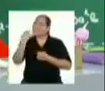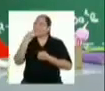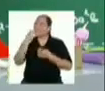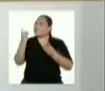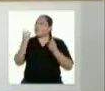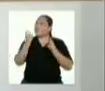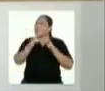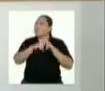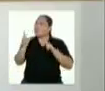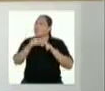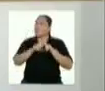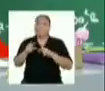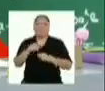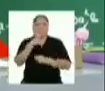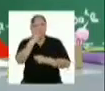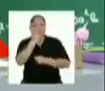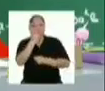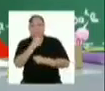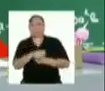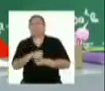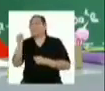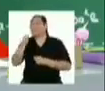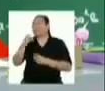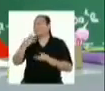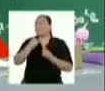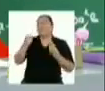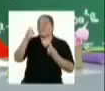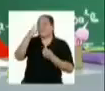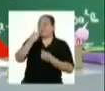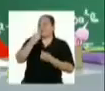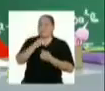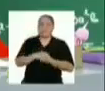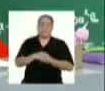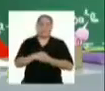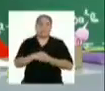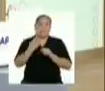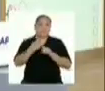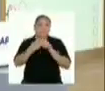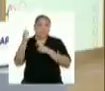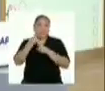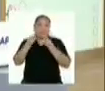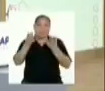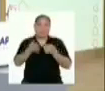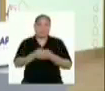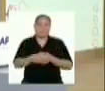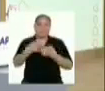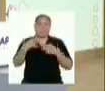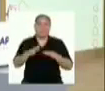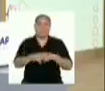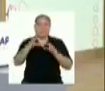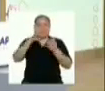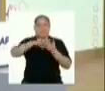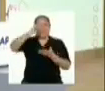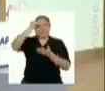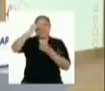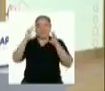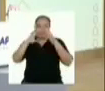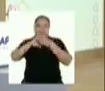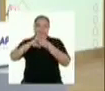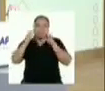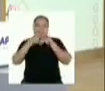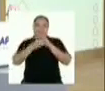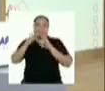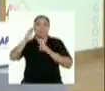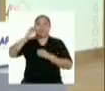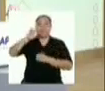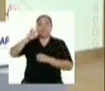Siempre anda corriendo. ¡Qué raro! Muy raro. Pero volviendo a lo nuestro, hemos aprendido que el cubo es